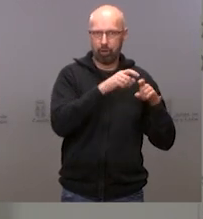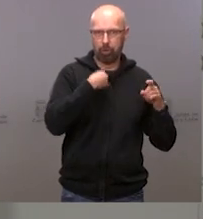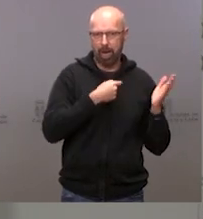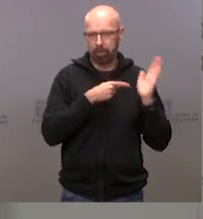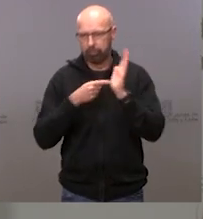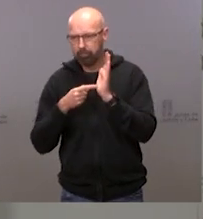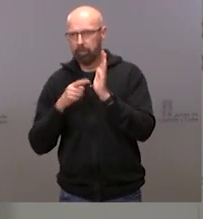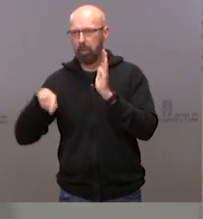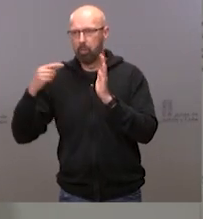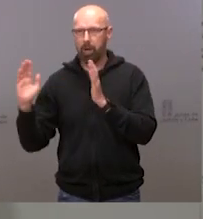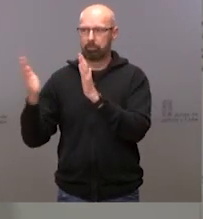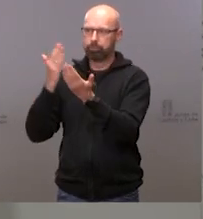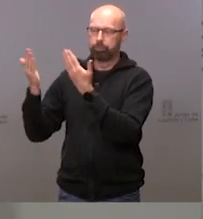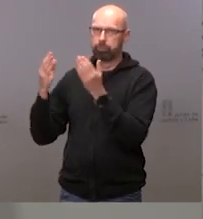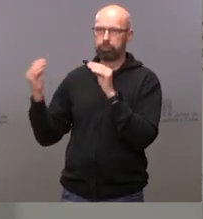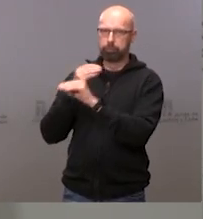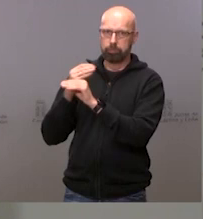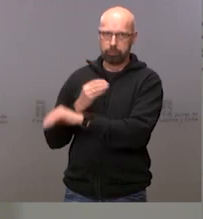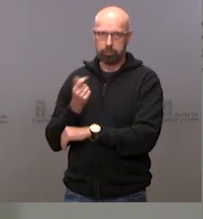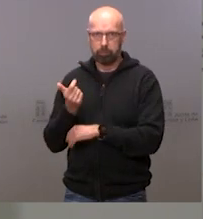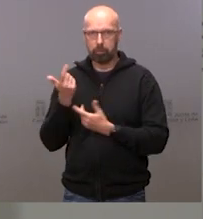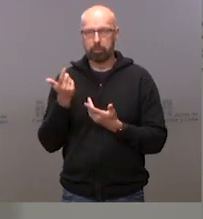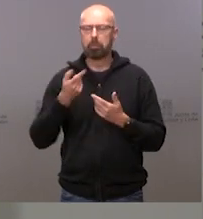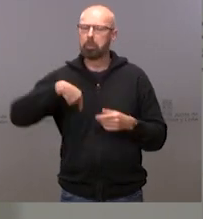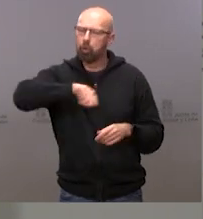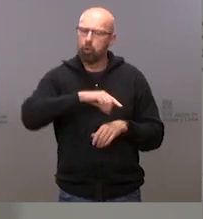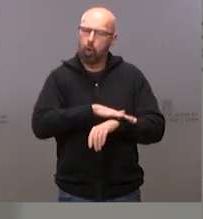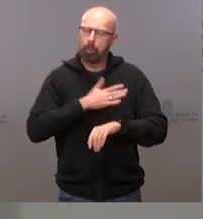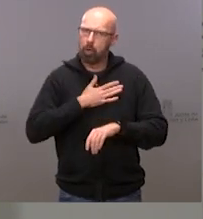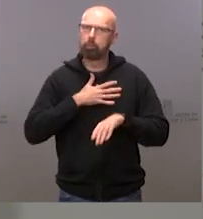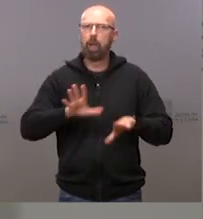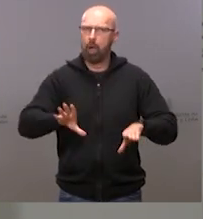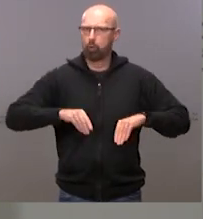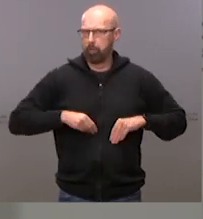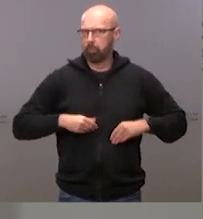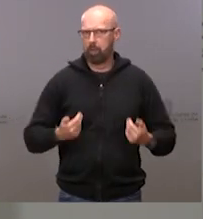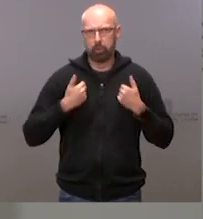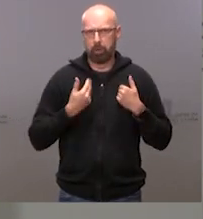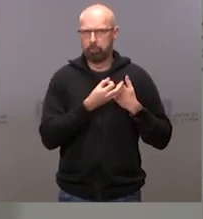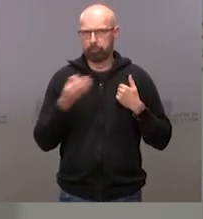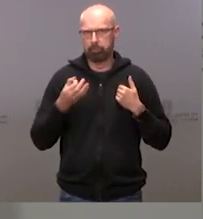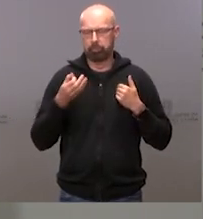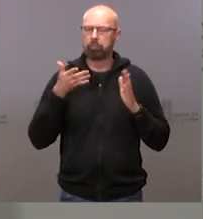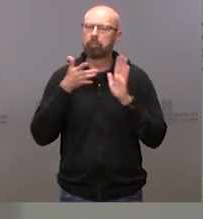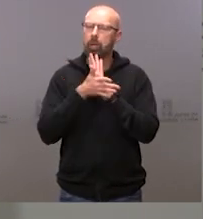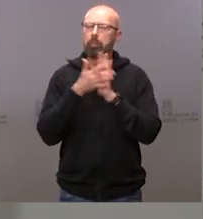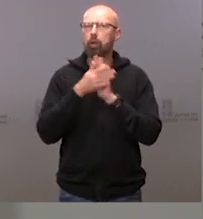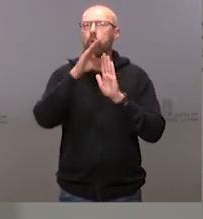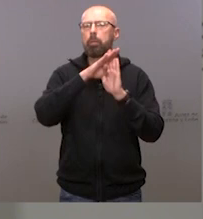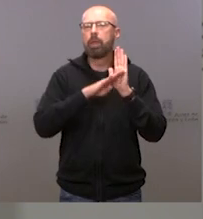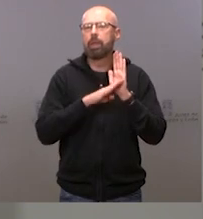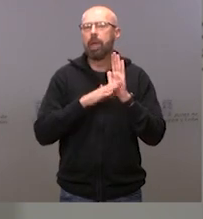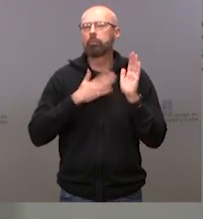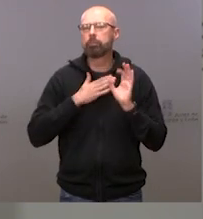en mi gobierno asumimos la responsabilidad que nos corresponde y les informó de las medidas que vamos a tomar para